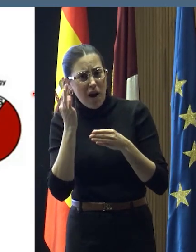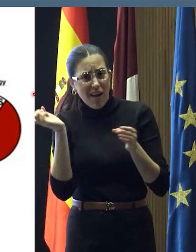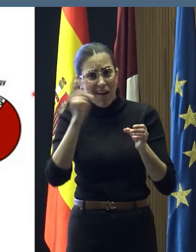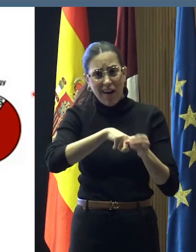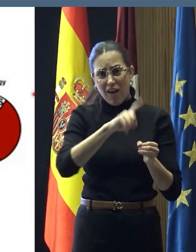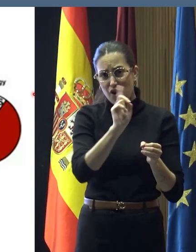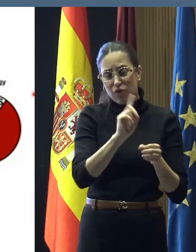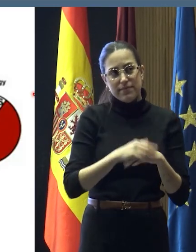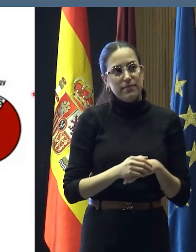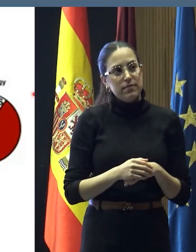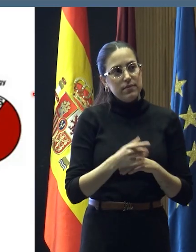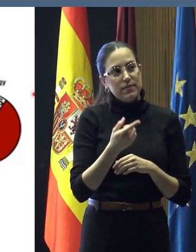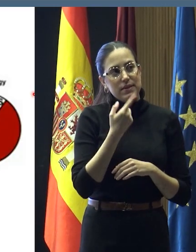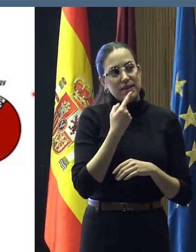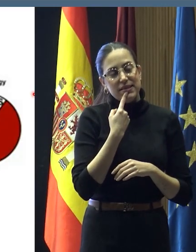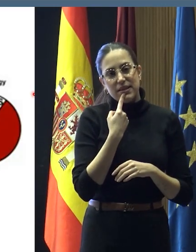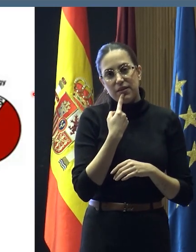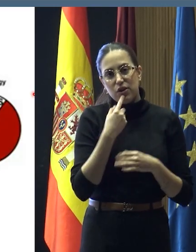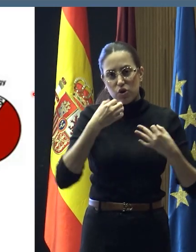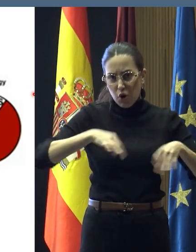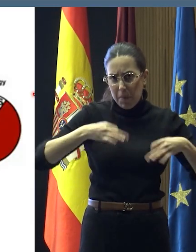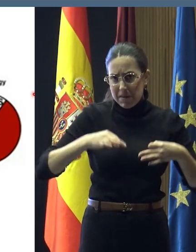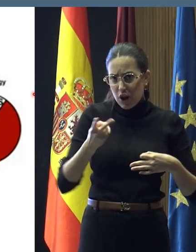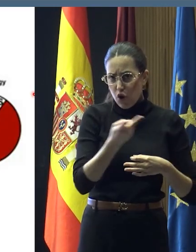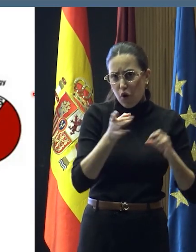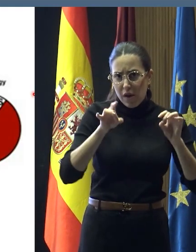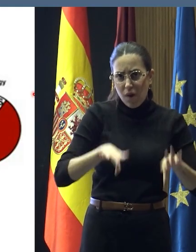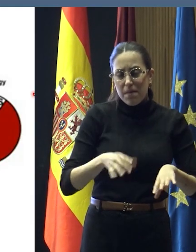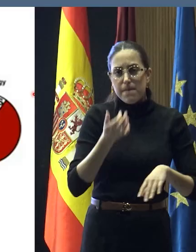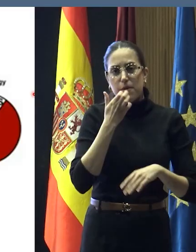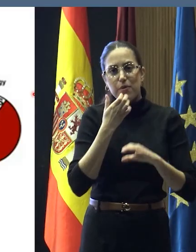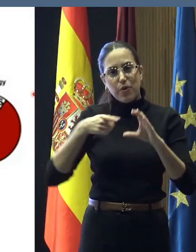efectos diferentes en sexo. Todo ese círculo